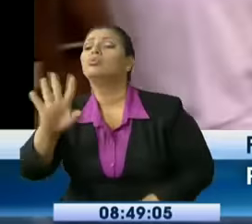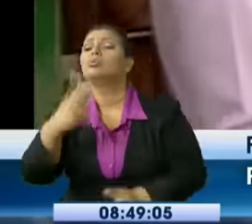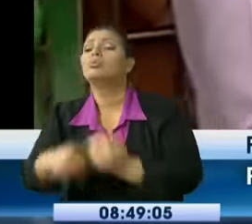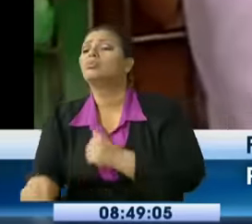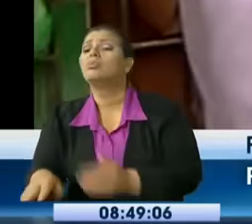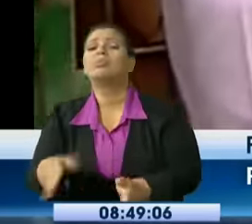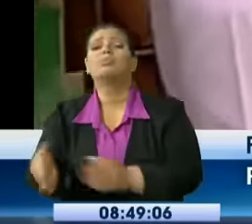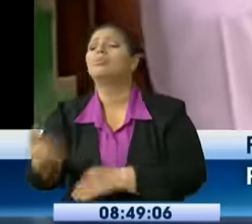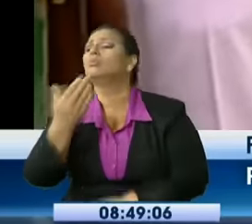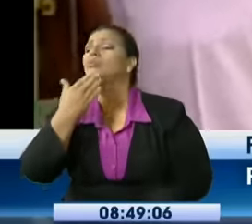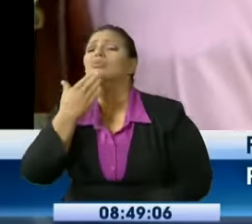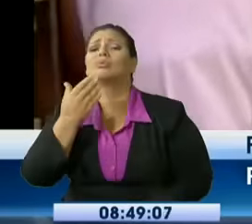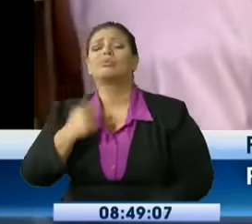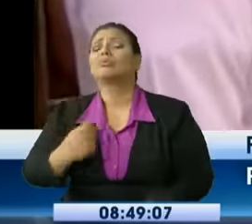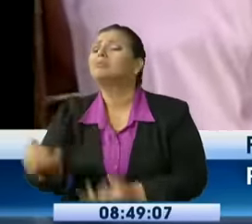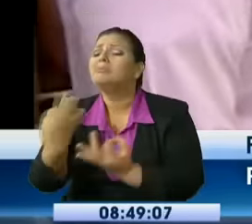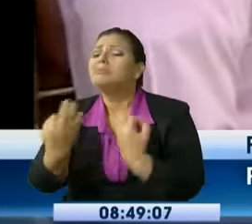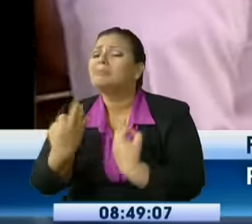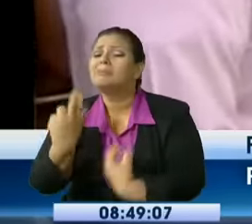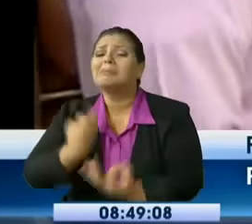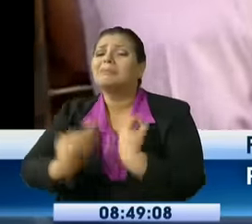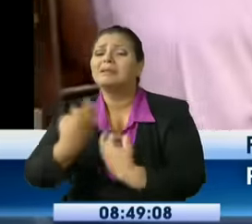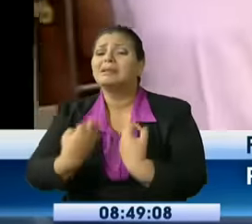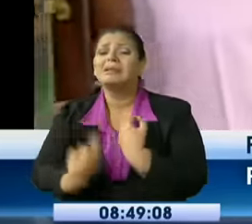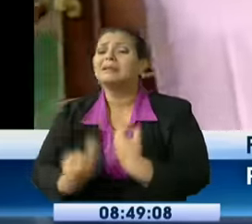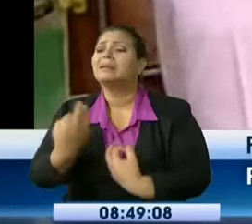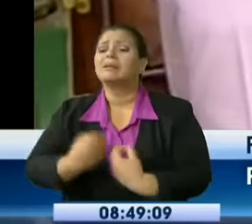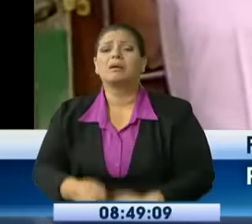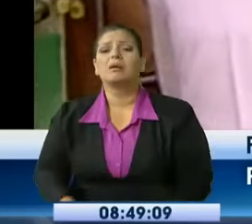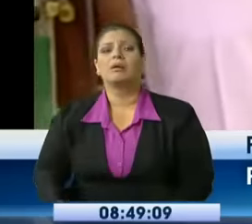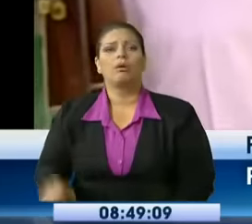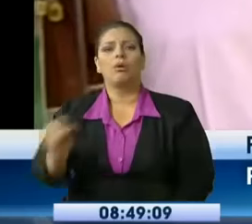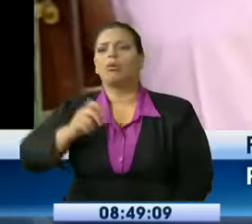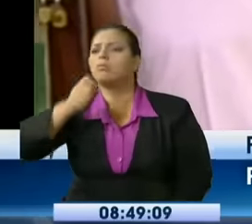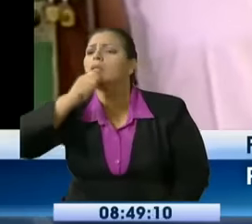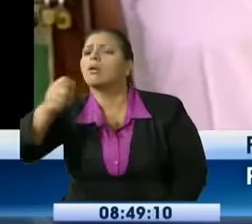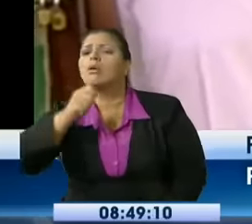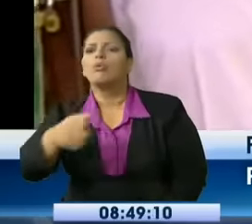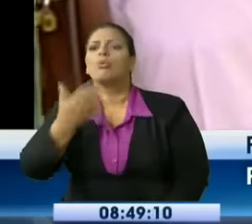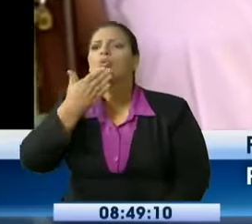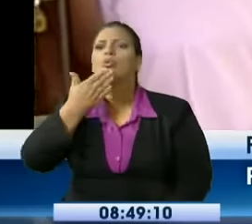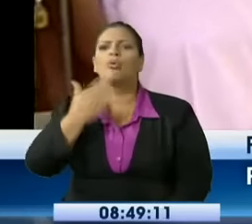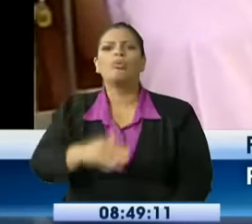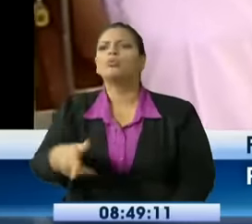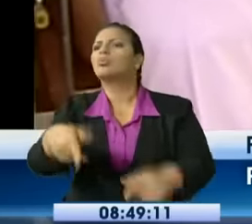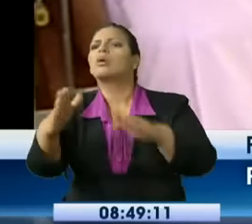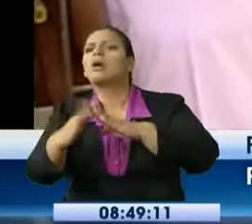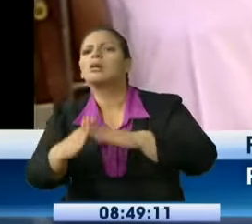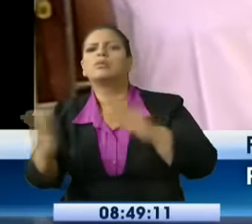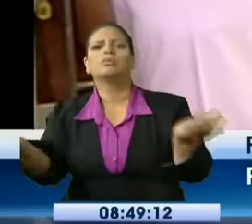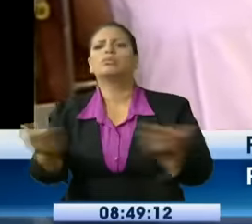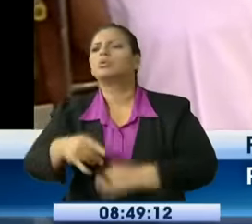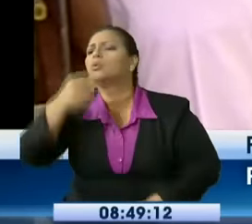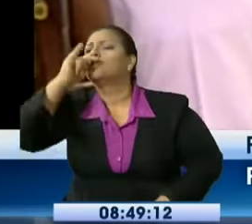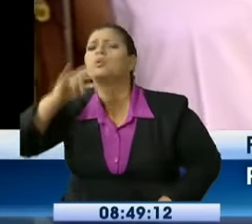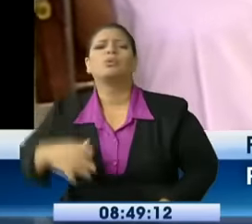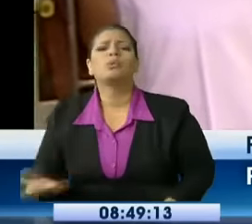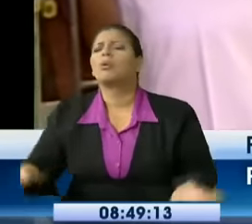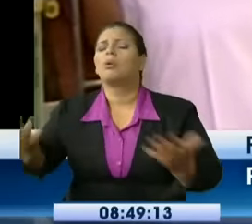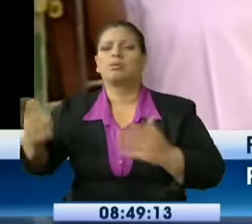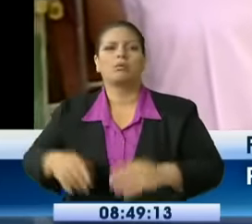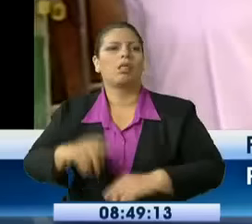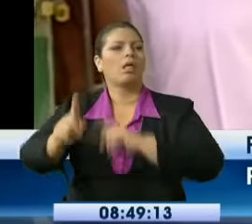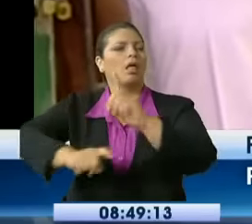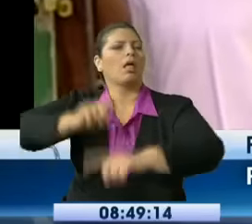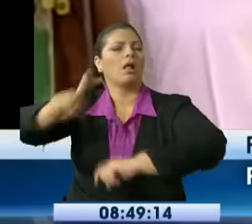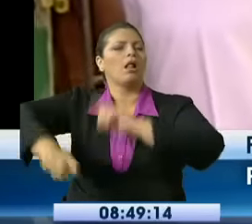justamente lo siguen en otros medios de comunicación, le preguntan cómo fue, dónde viven. Cuando entonces esas preguntas, yo me acerco a